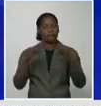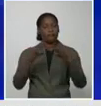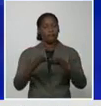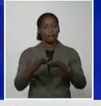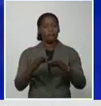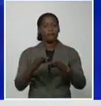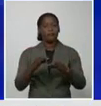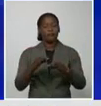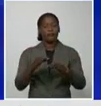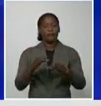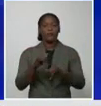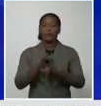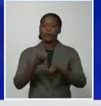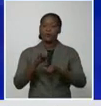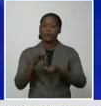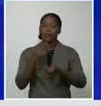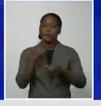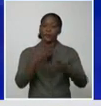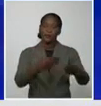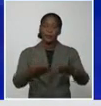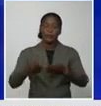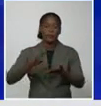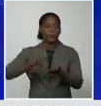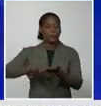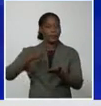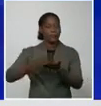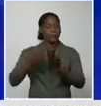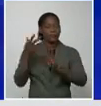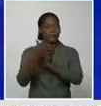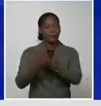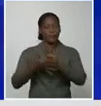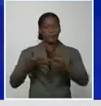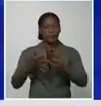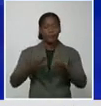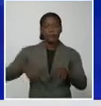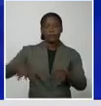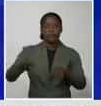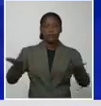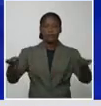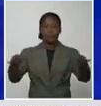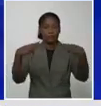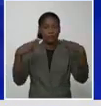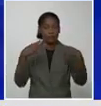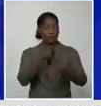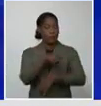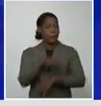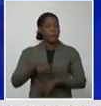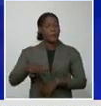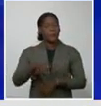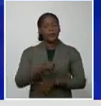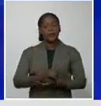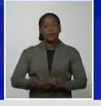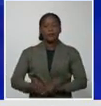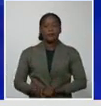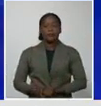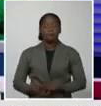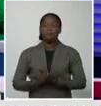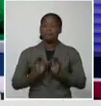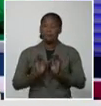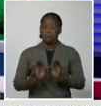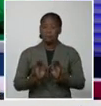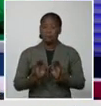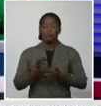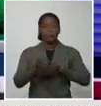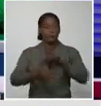la intérprete de lengua de señas y sobre todo a todas las personas que escuchan la información. Como ya tú habías adelantado,